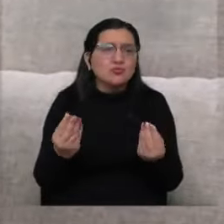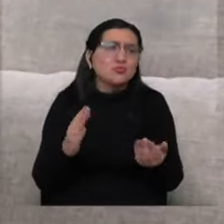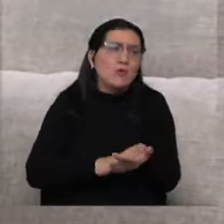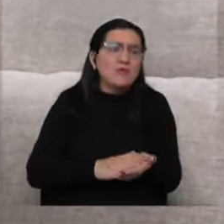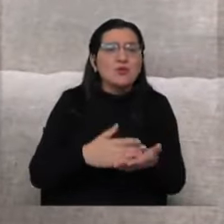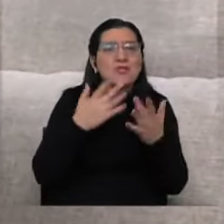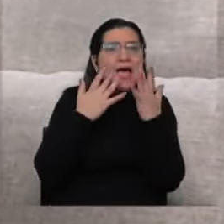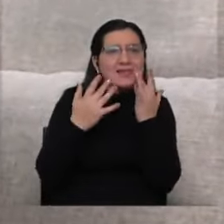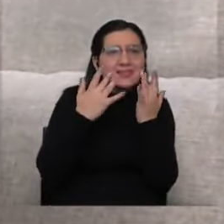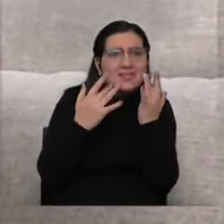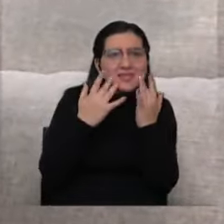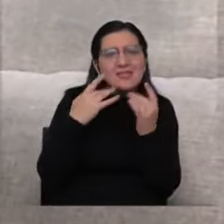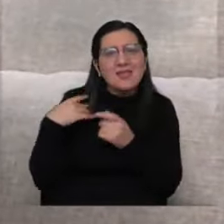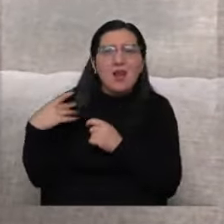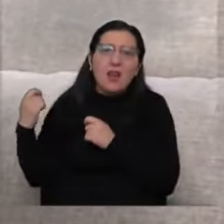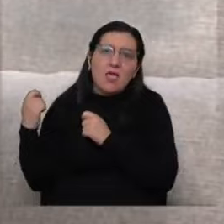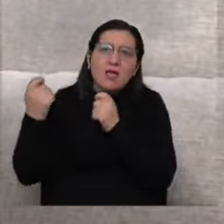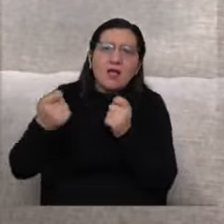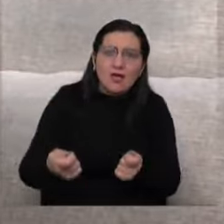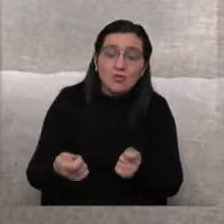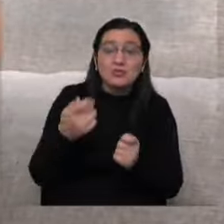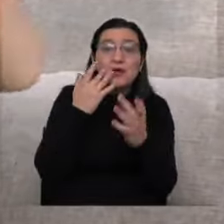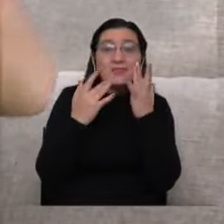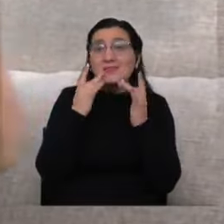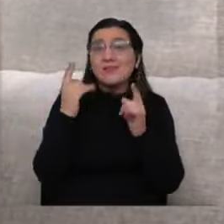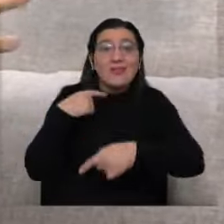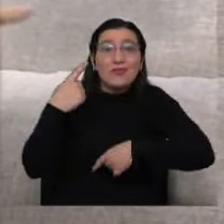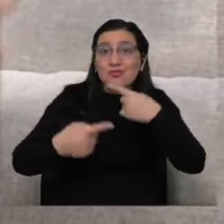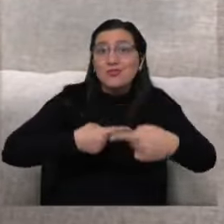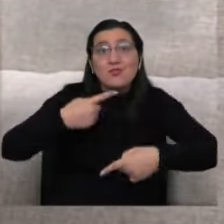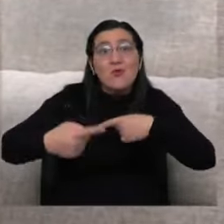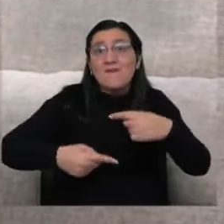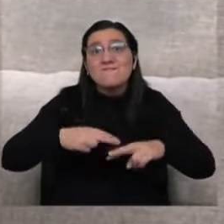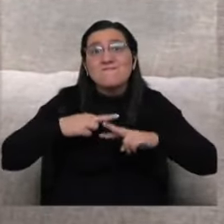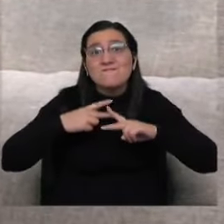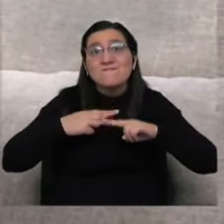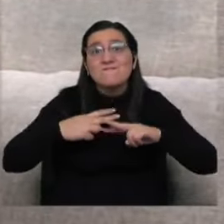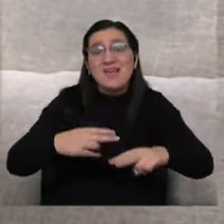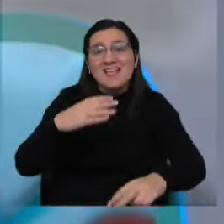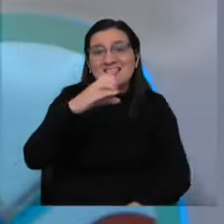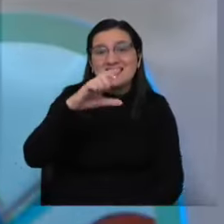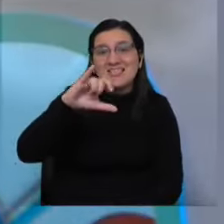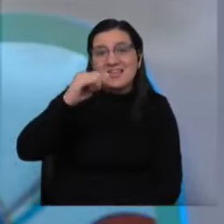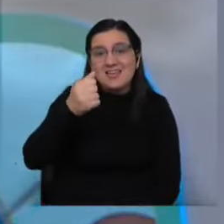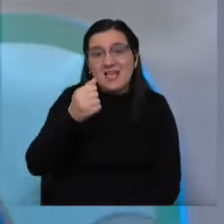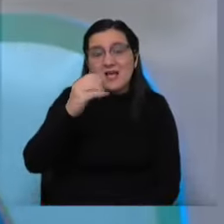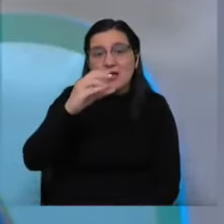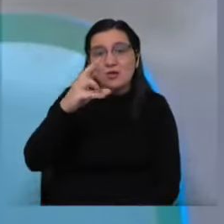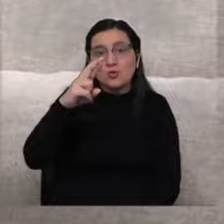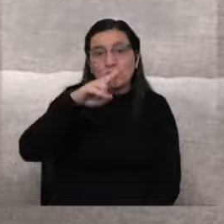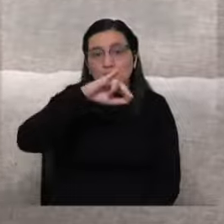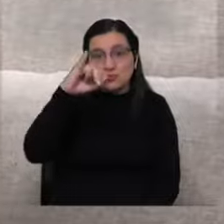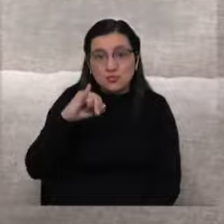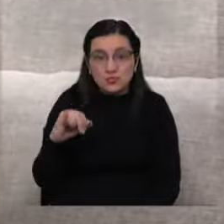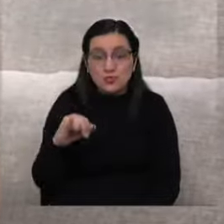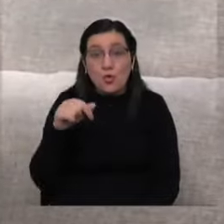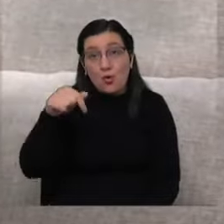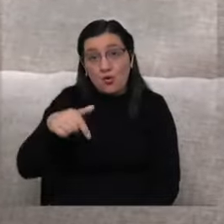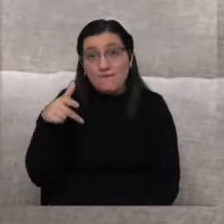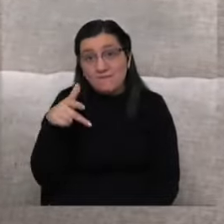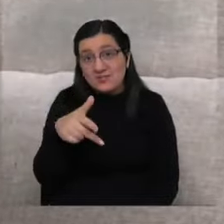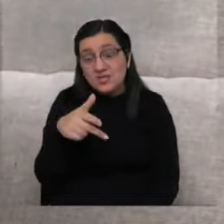lo que queda y el legado es como un artista que sigue estando vigente que es Celia Cruz Hoy hace fecha del fallecimiento